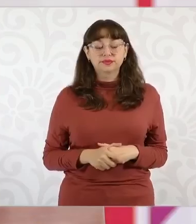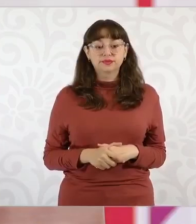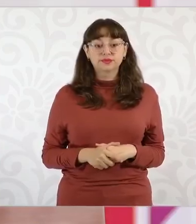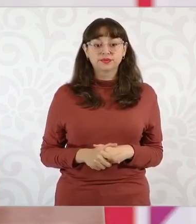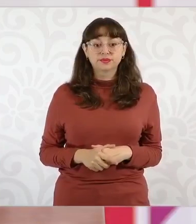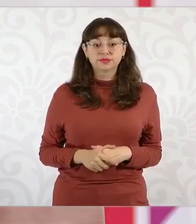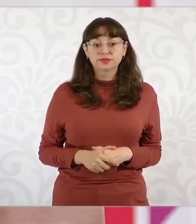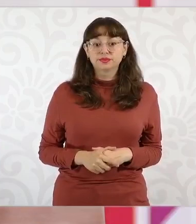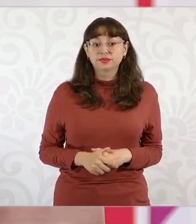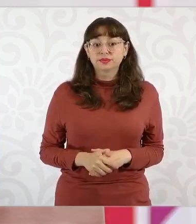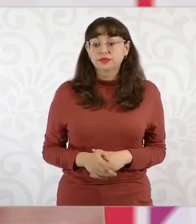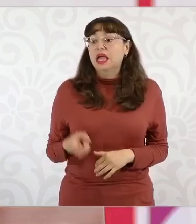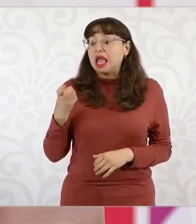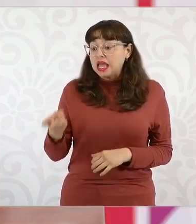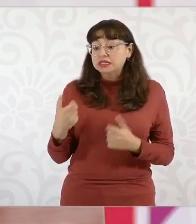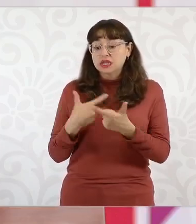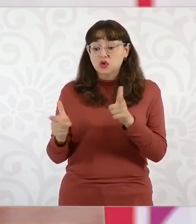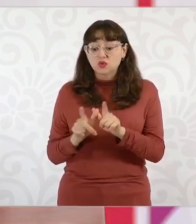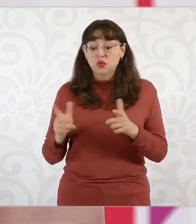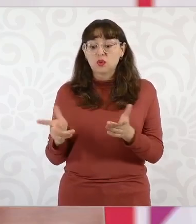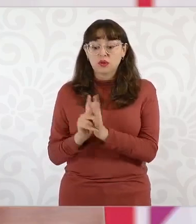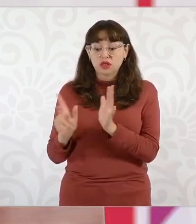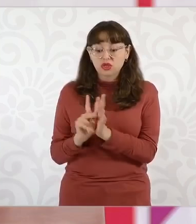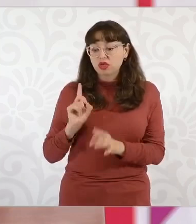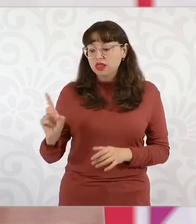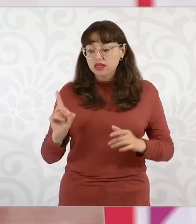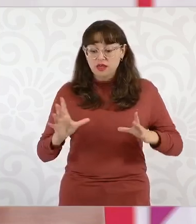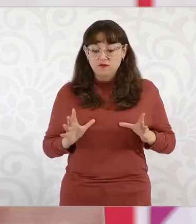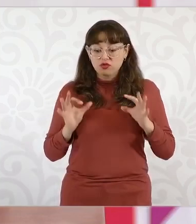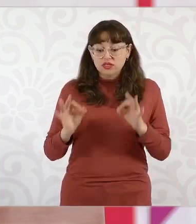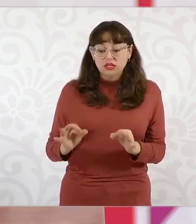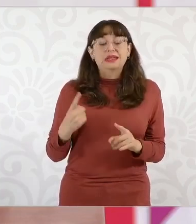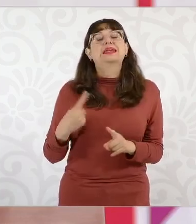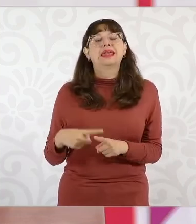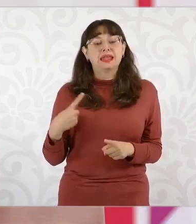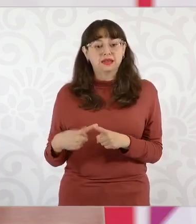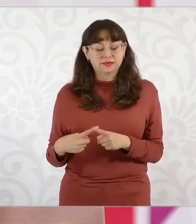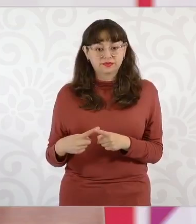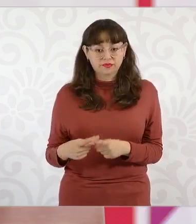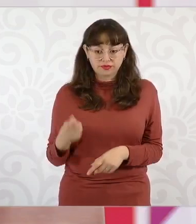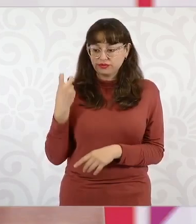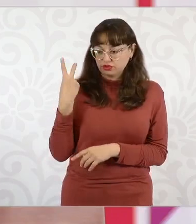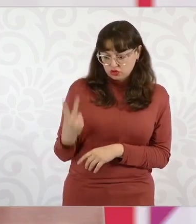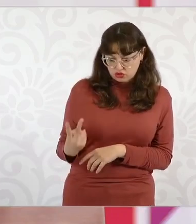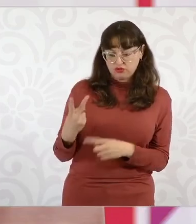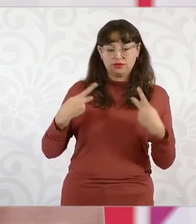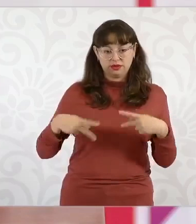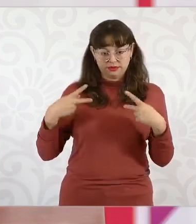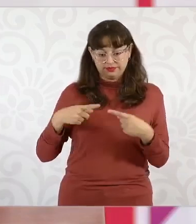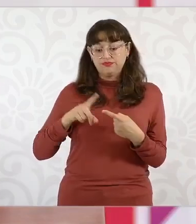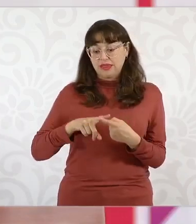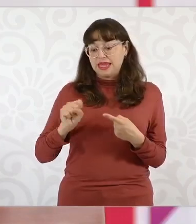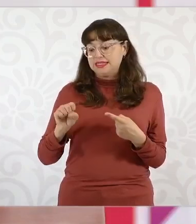¿Quiénes fundaron este medio? La derecha, de derecha. Dos personas.